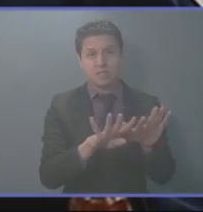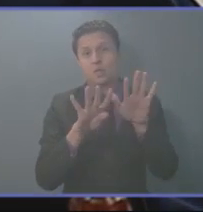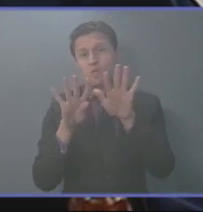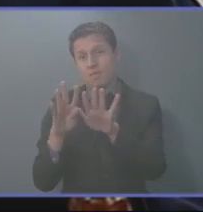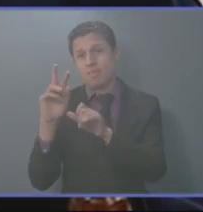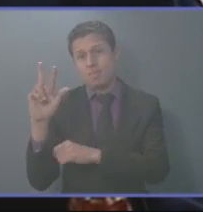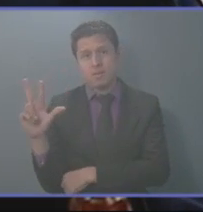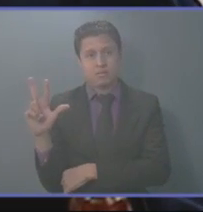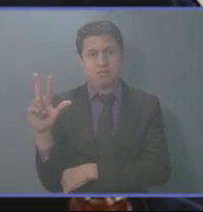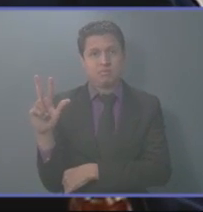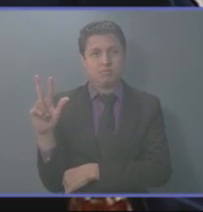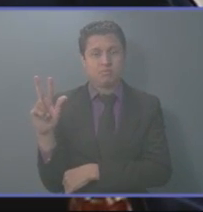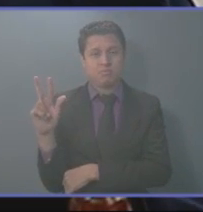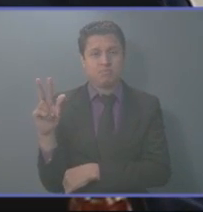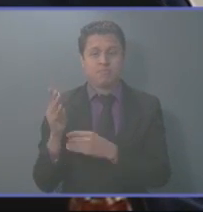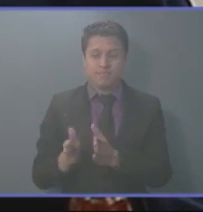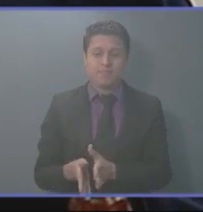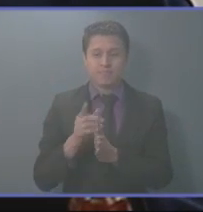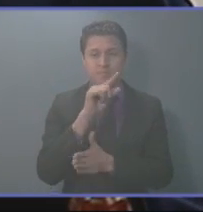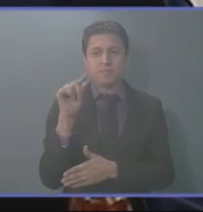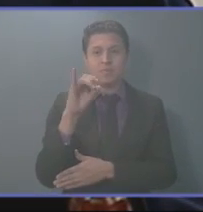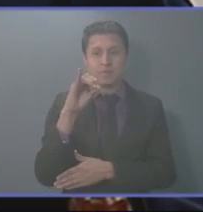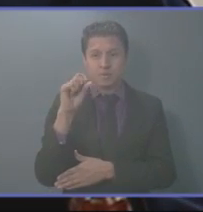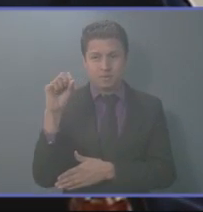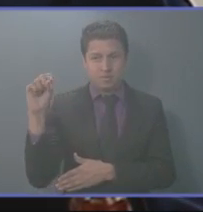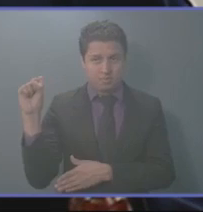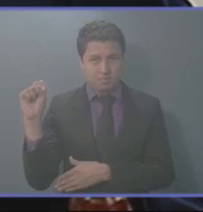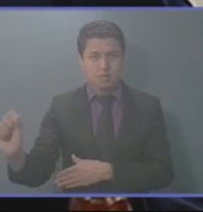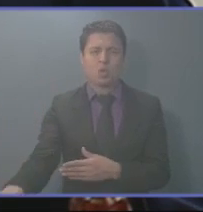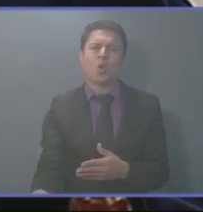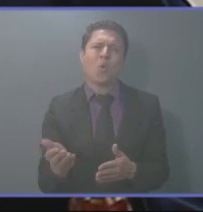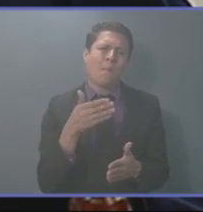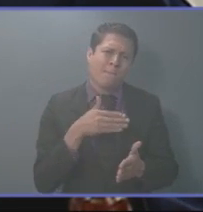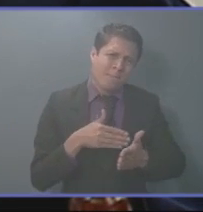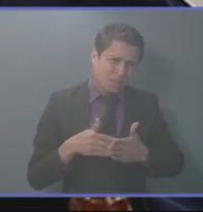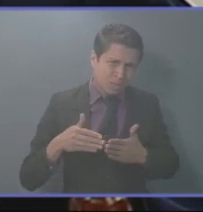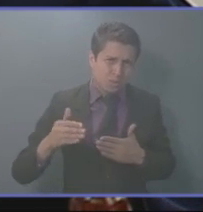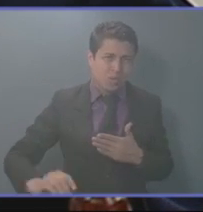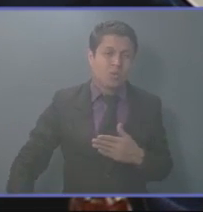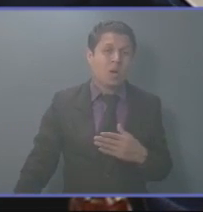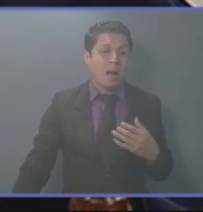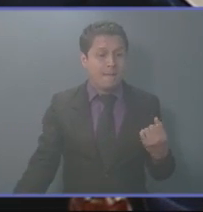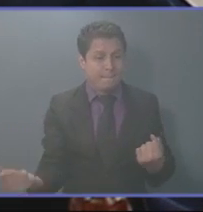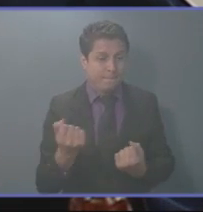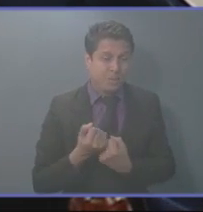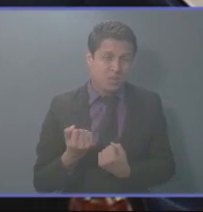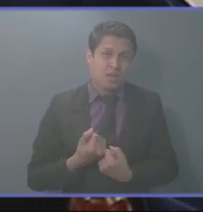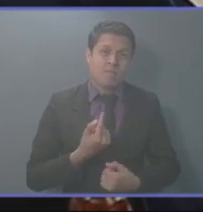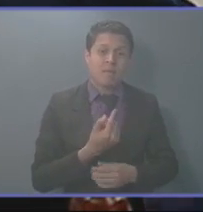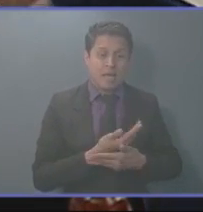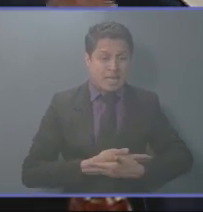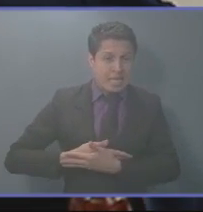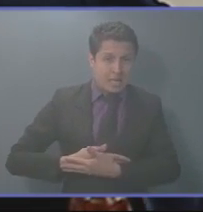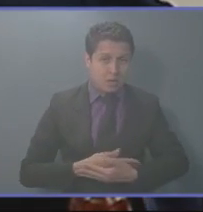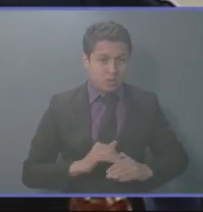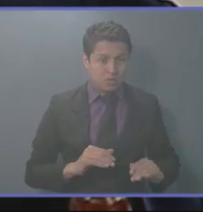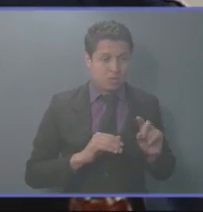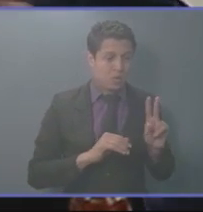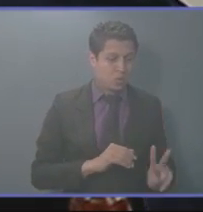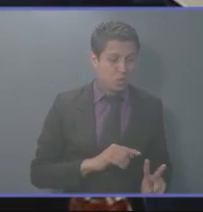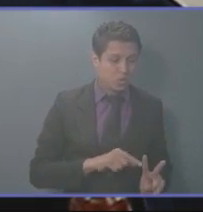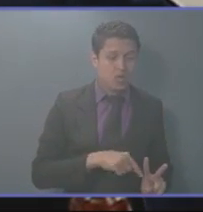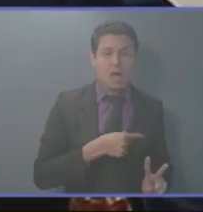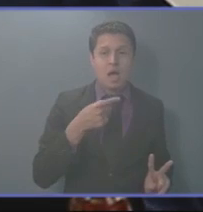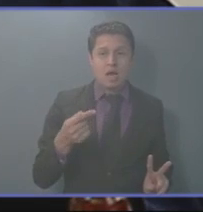1993 el Seguro Social empezó a darle cobertura a los hijos de nuestros hermanos trabajadores de 2